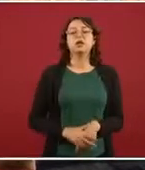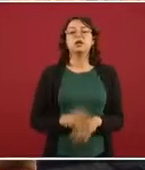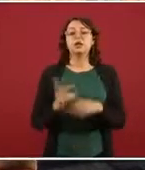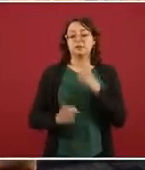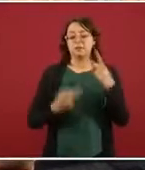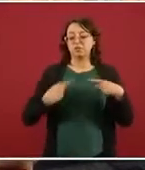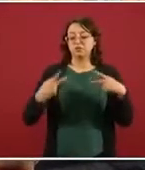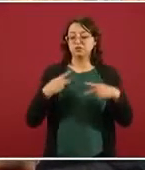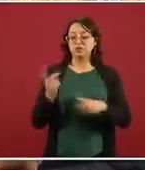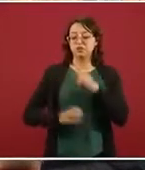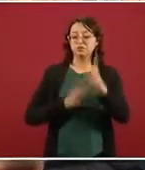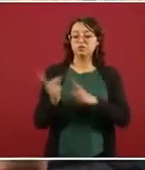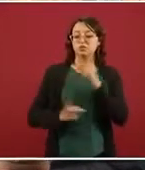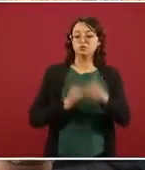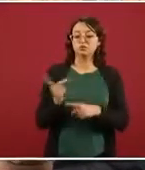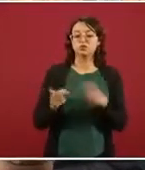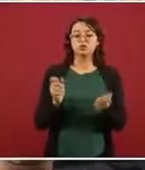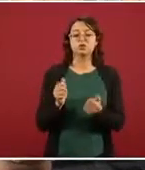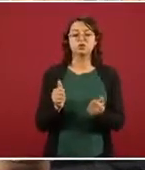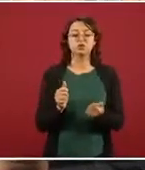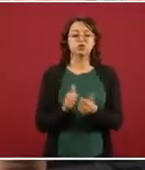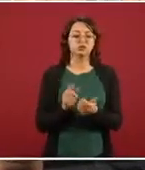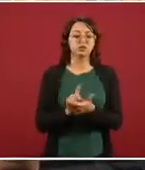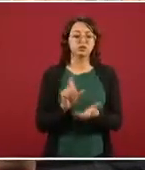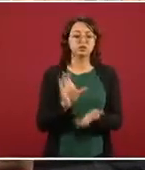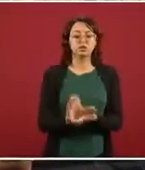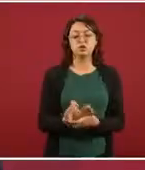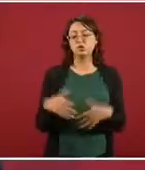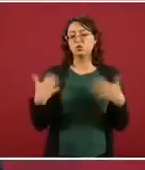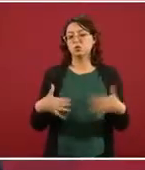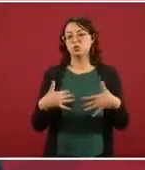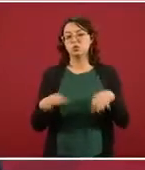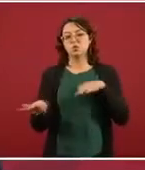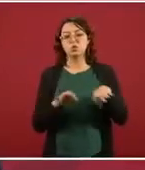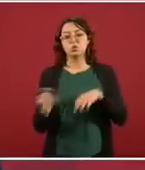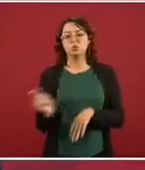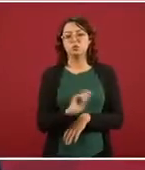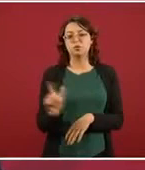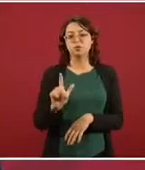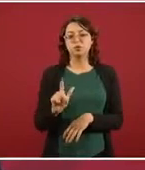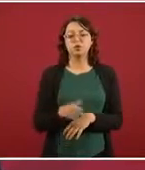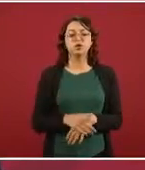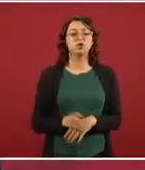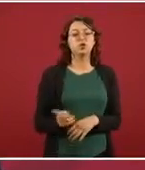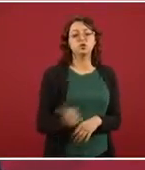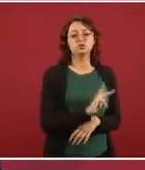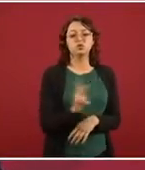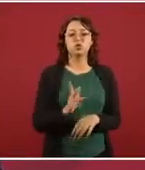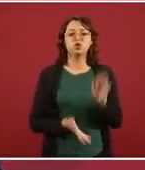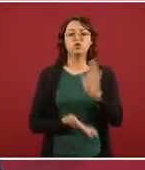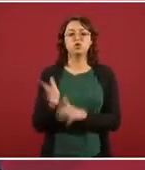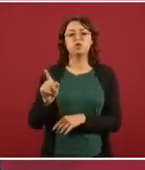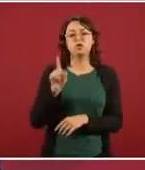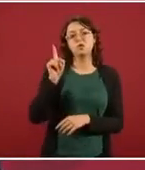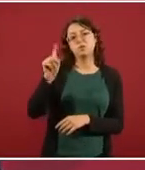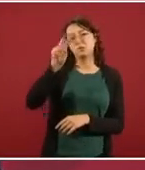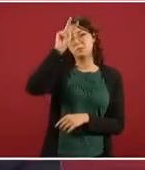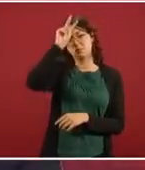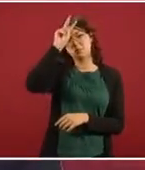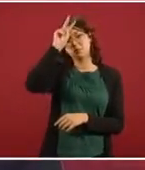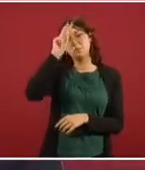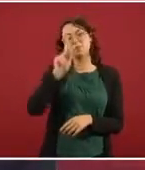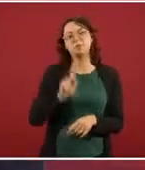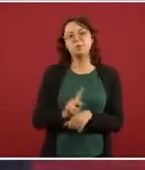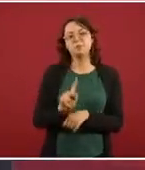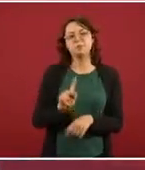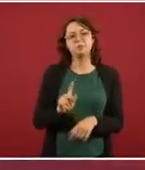que han hecho una labor extraordinaria, a todos los que fueron a Perú,